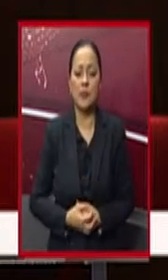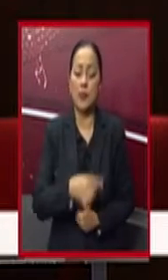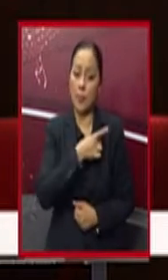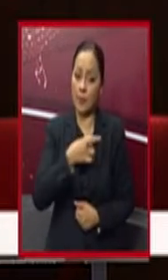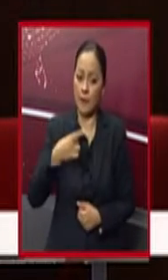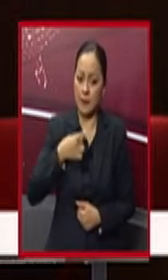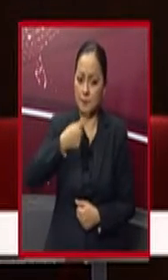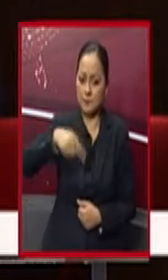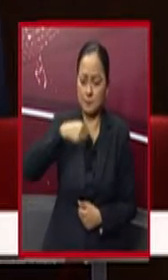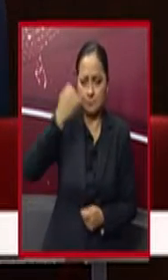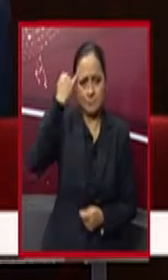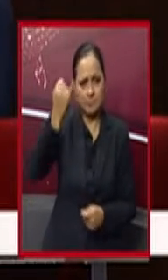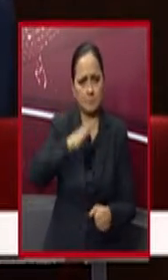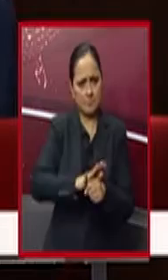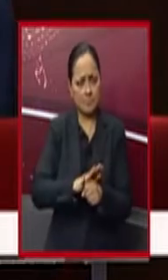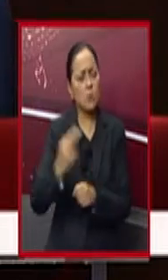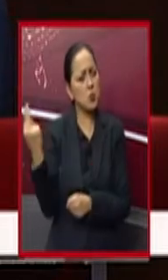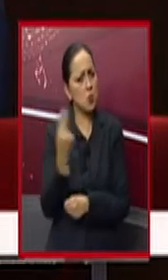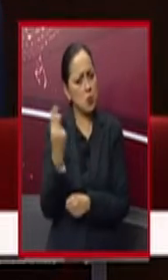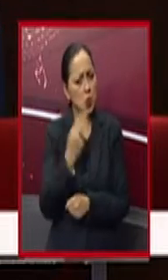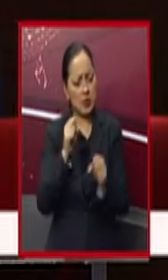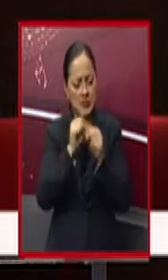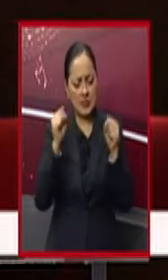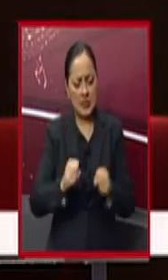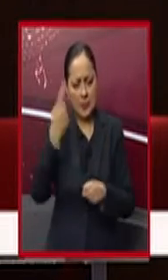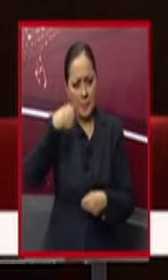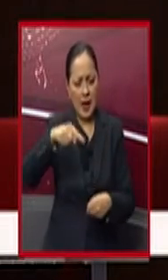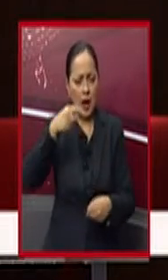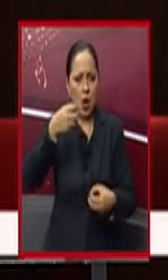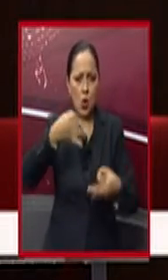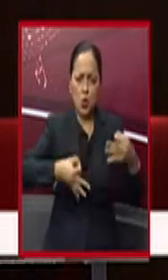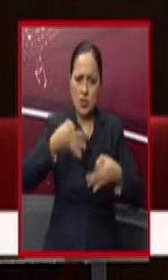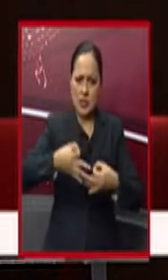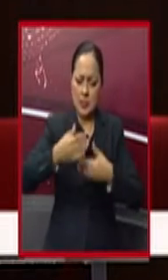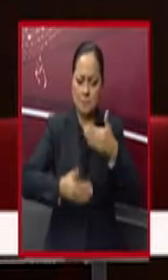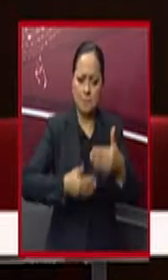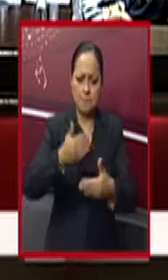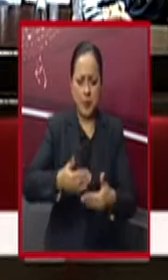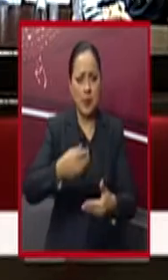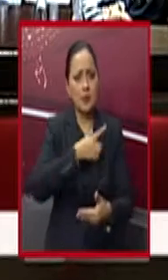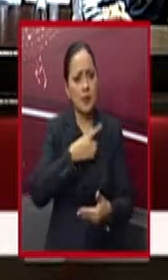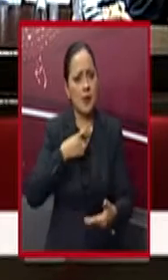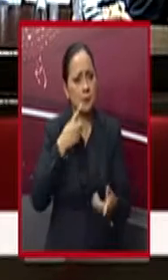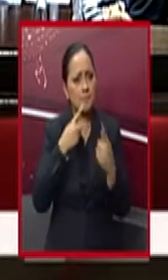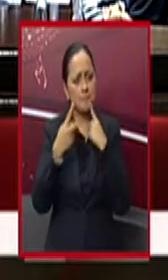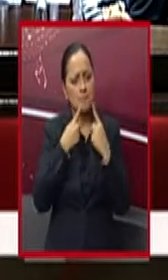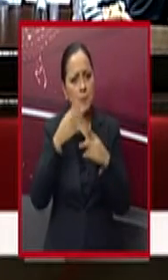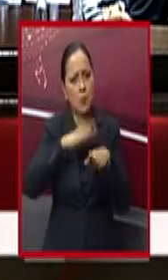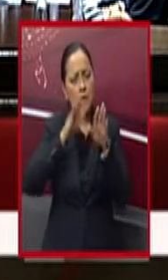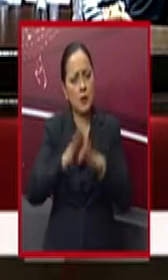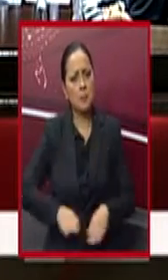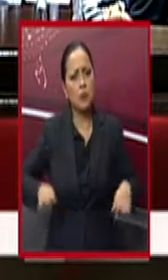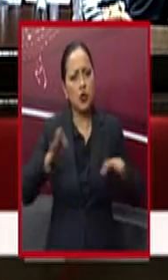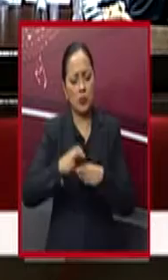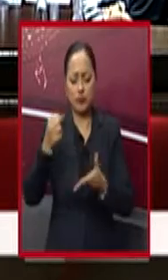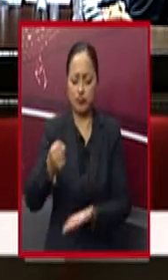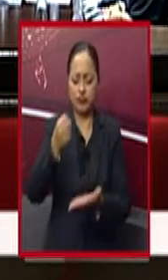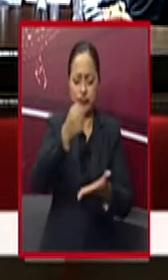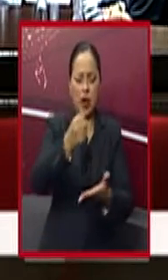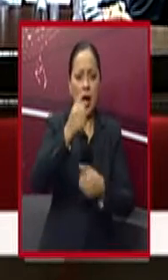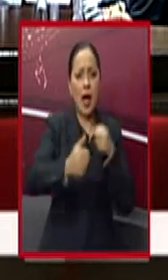Debemos plantearnos un urgente sistema de justicia cotidiana, discutir el importante paquete